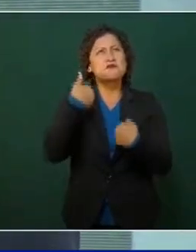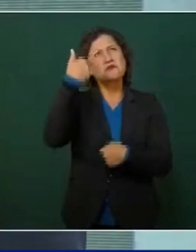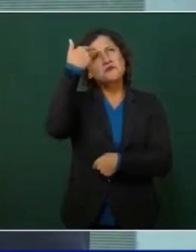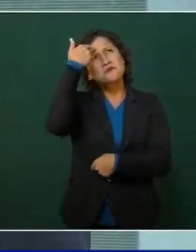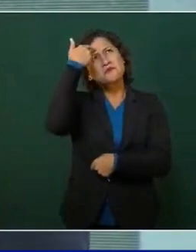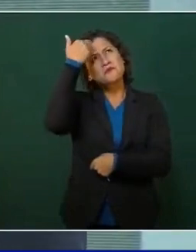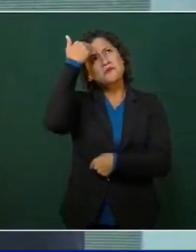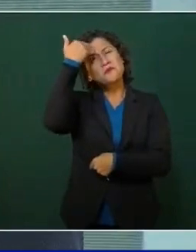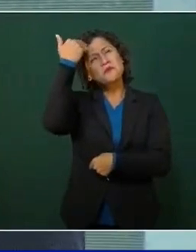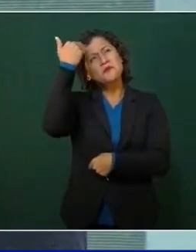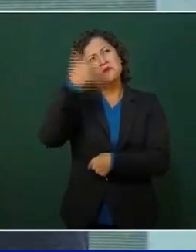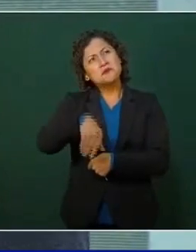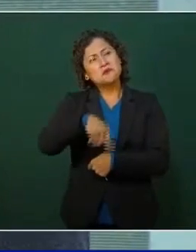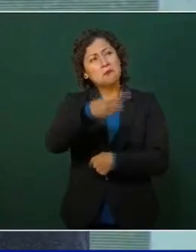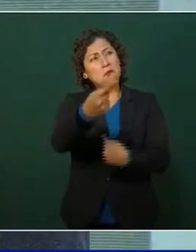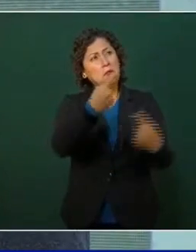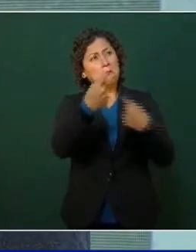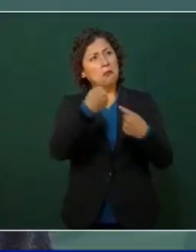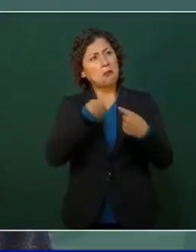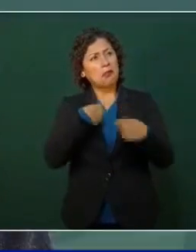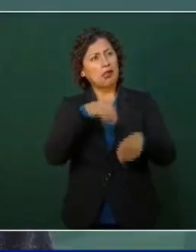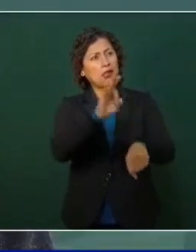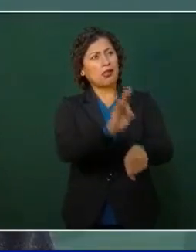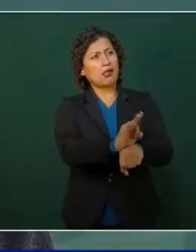es para estudiantes pobres.